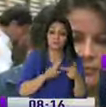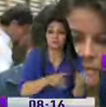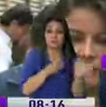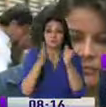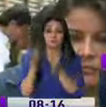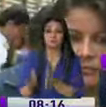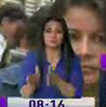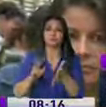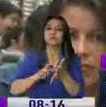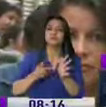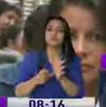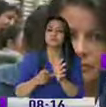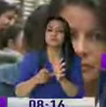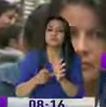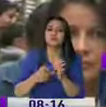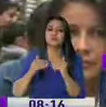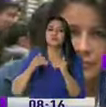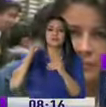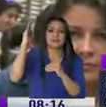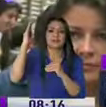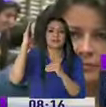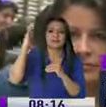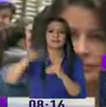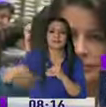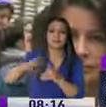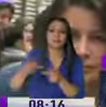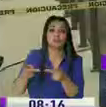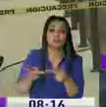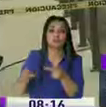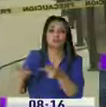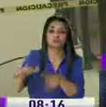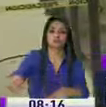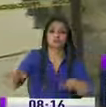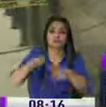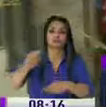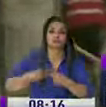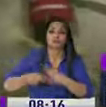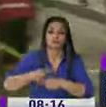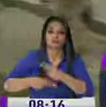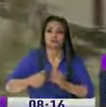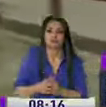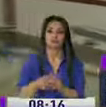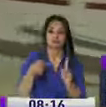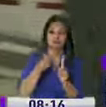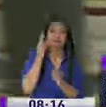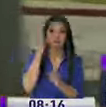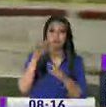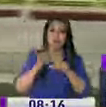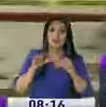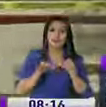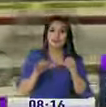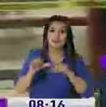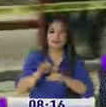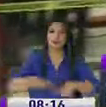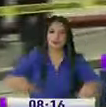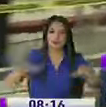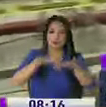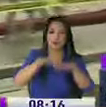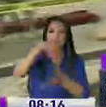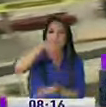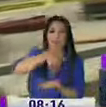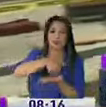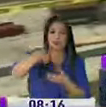etapa implica la instalación de un mayor número de puestos de comercio. Anabel Ventimilla, administradora de la zona centro, explicó que los